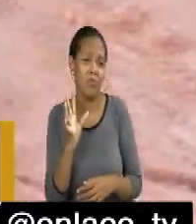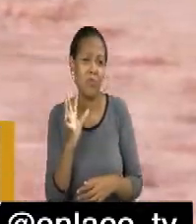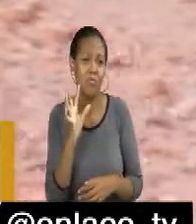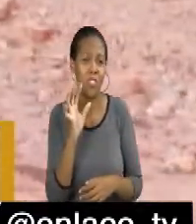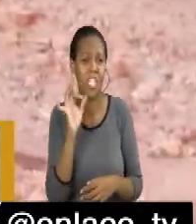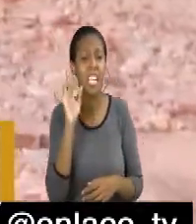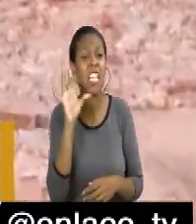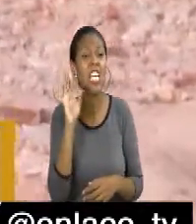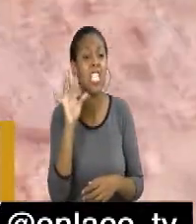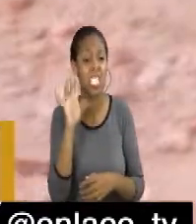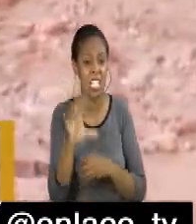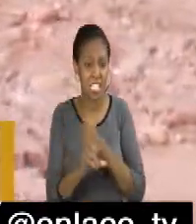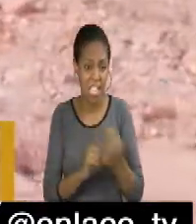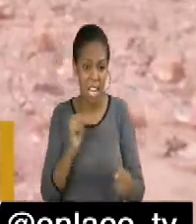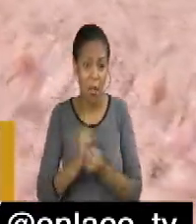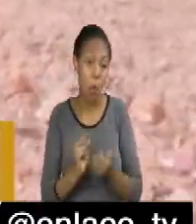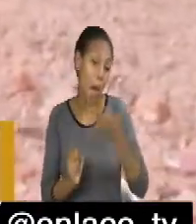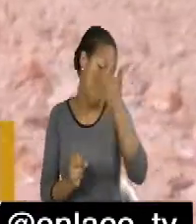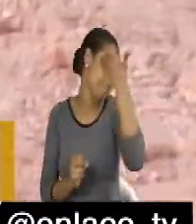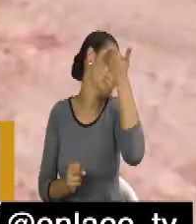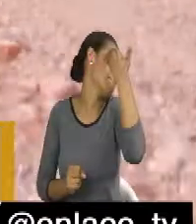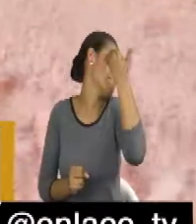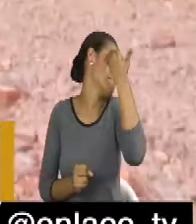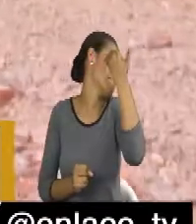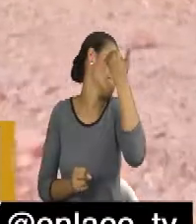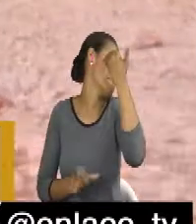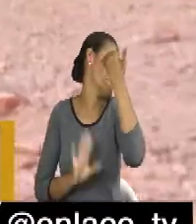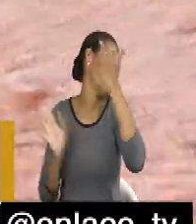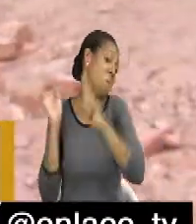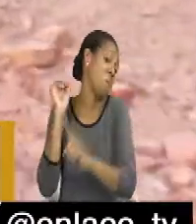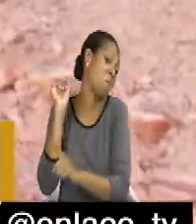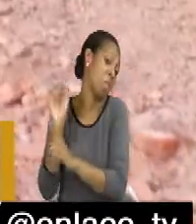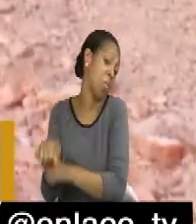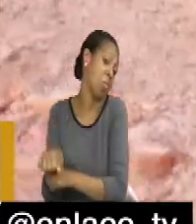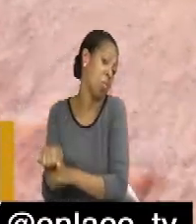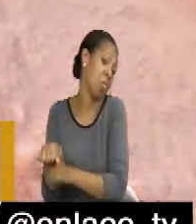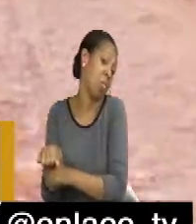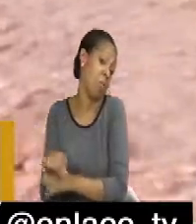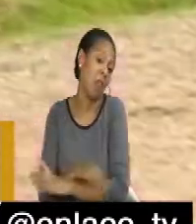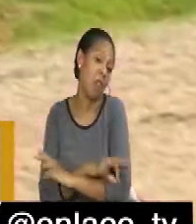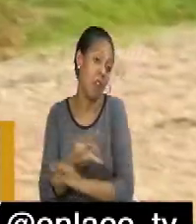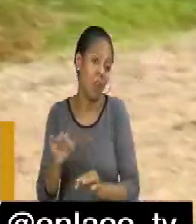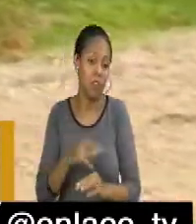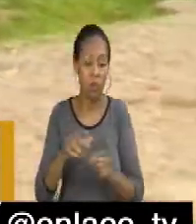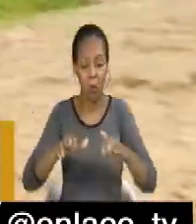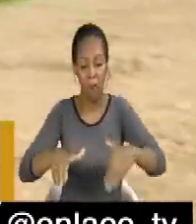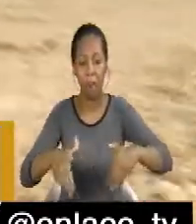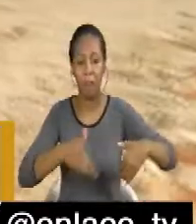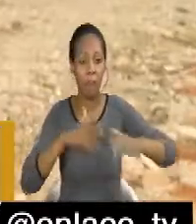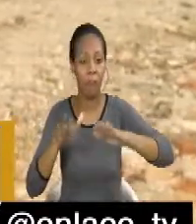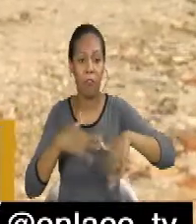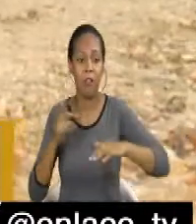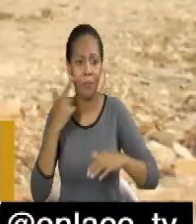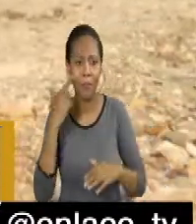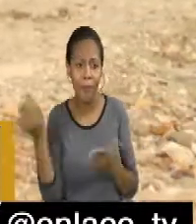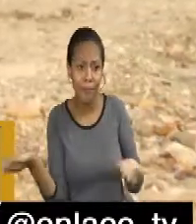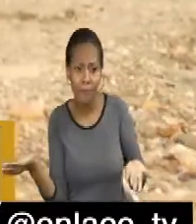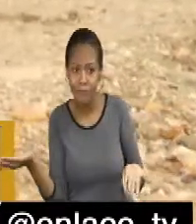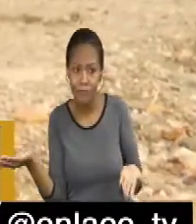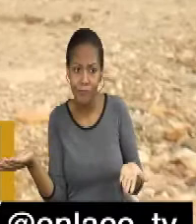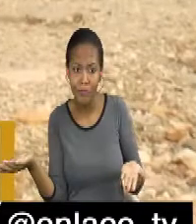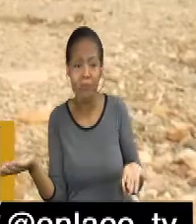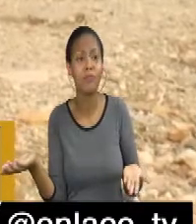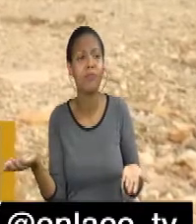15 años que no le pasan un asfalto, no le pasan nada, la mera cuchilla, y mire lo que hay ahí es